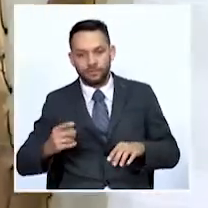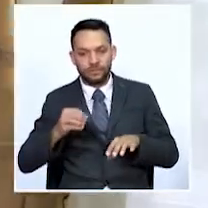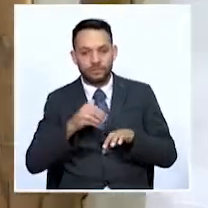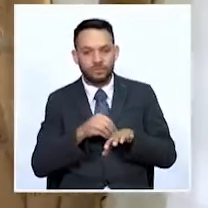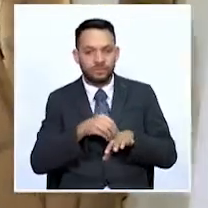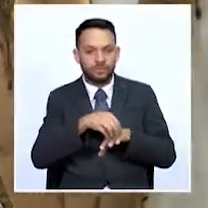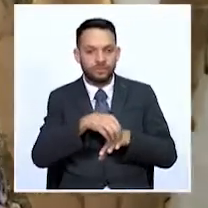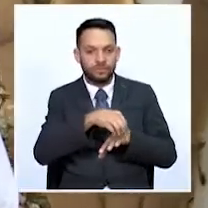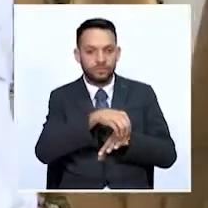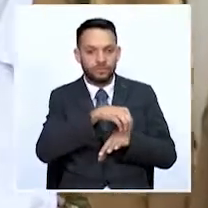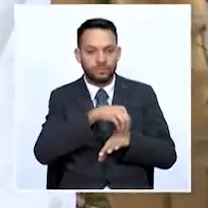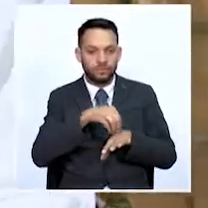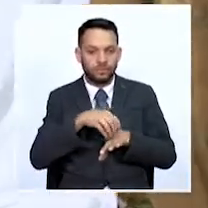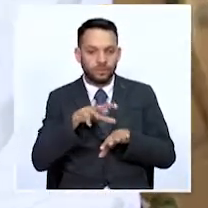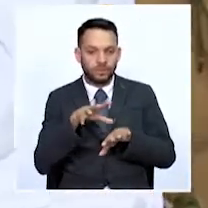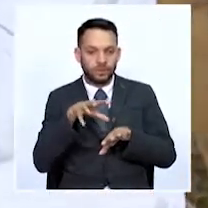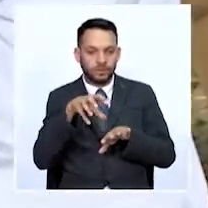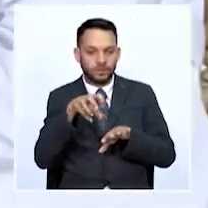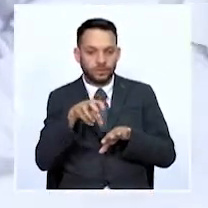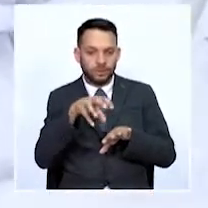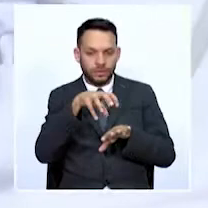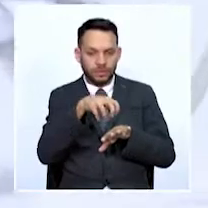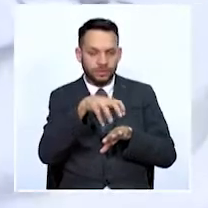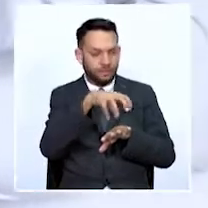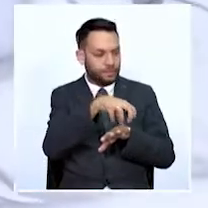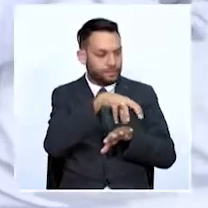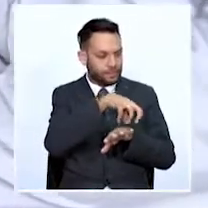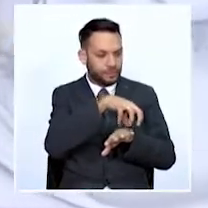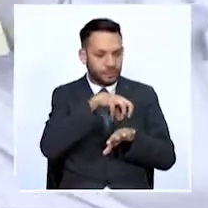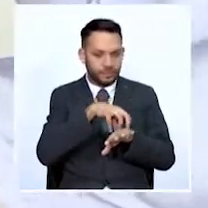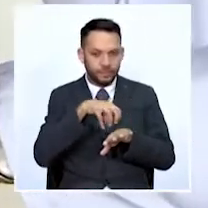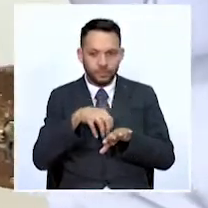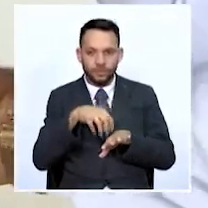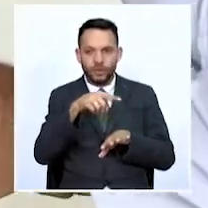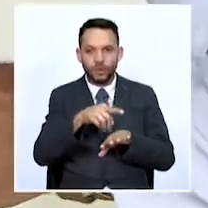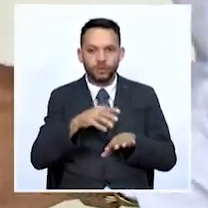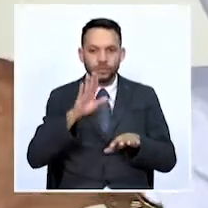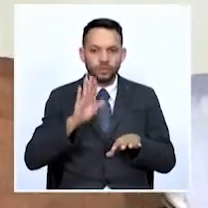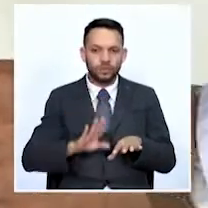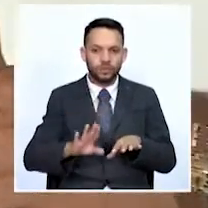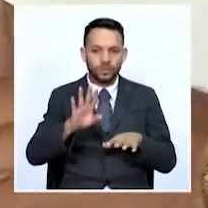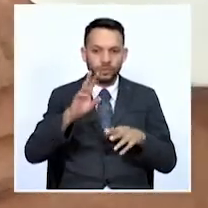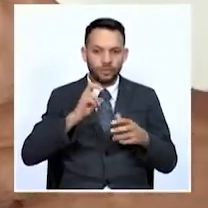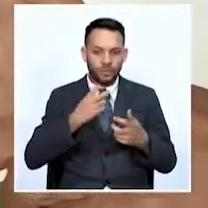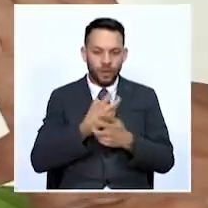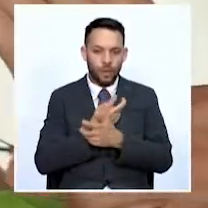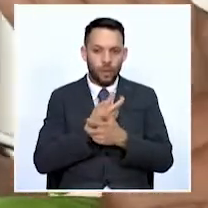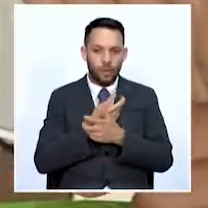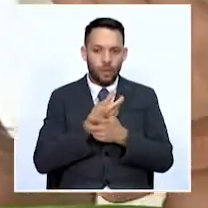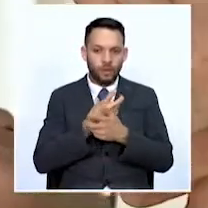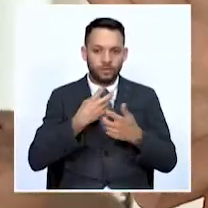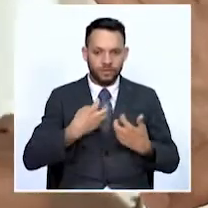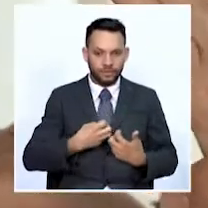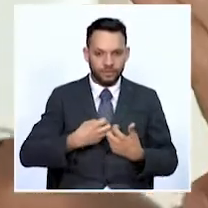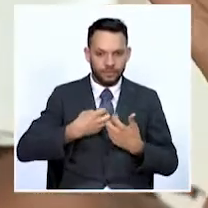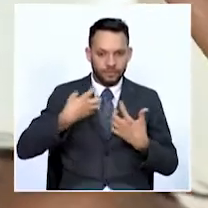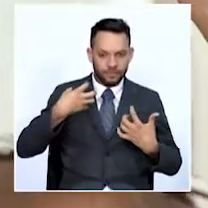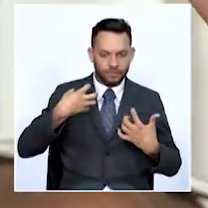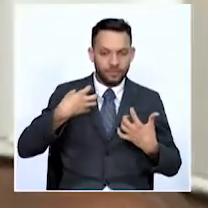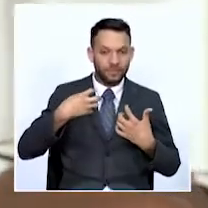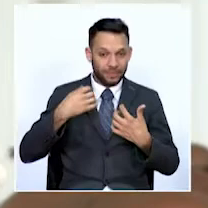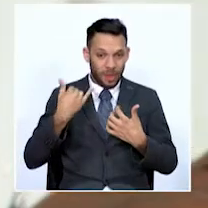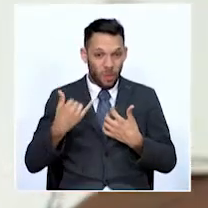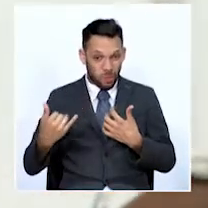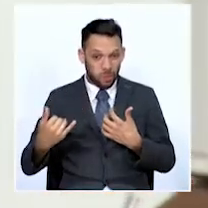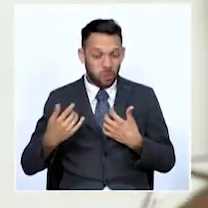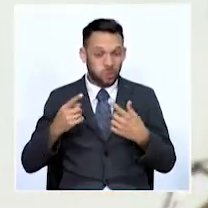de acá. Porque estos nodulitos son más de artrosis. En cambio, estos nodulitos que